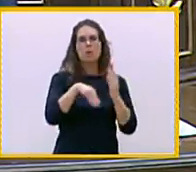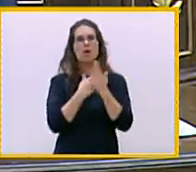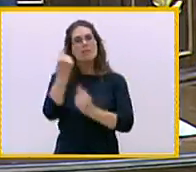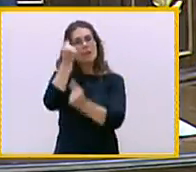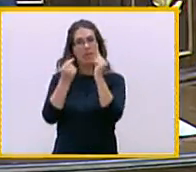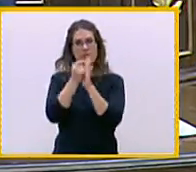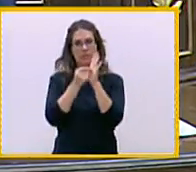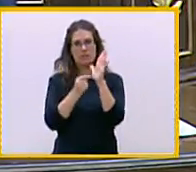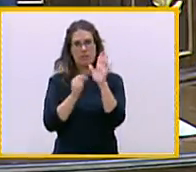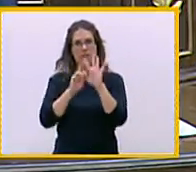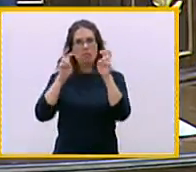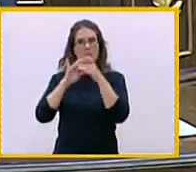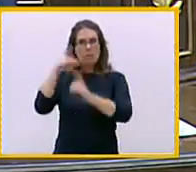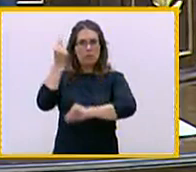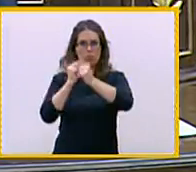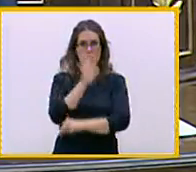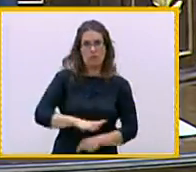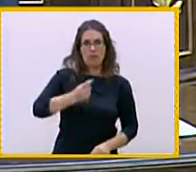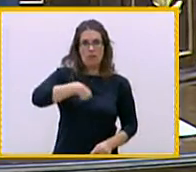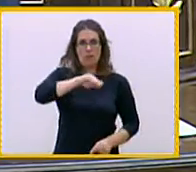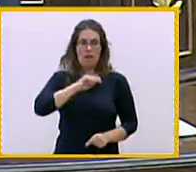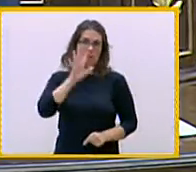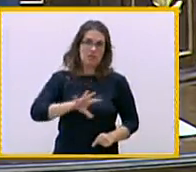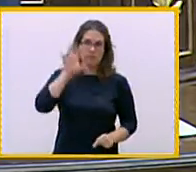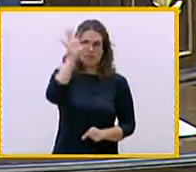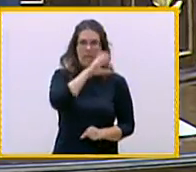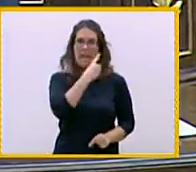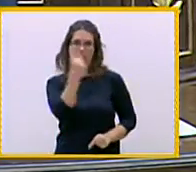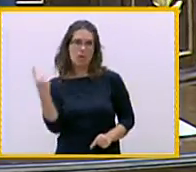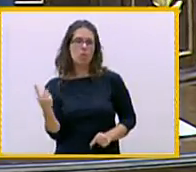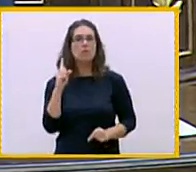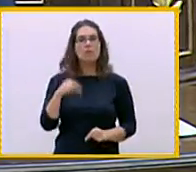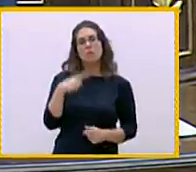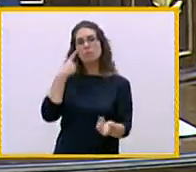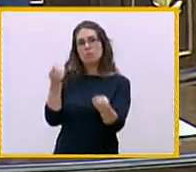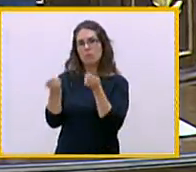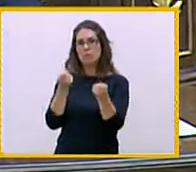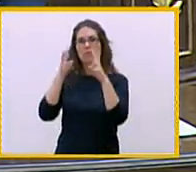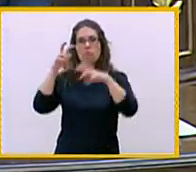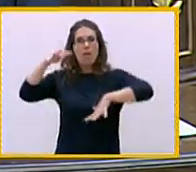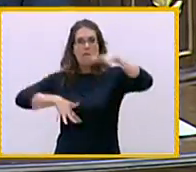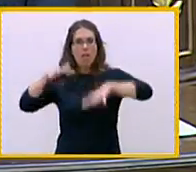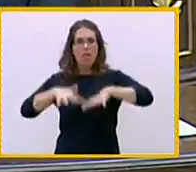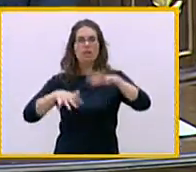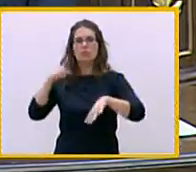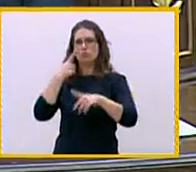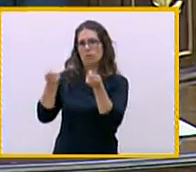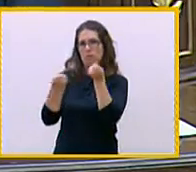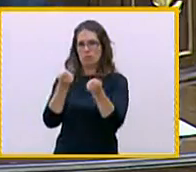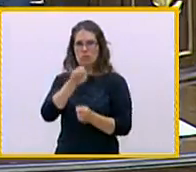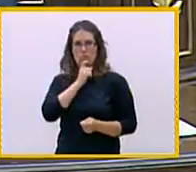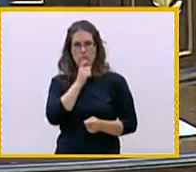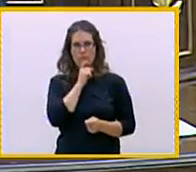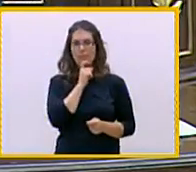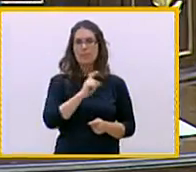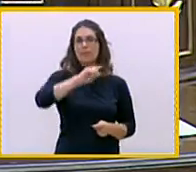marcos presupuestarios nacionales y el nuevo esquema de supervisión de los desequilibrios macroeconómicos. También, y en el marco de la